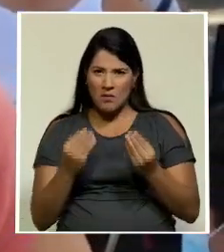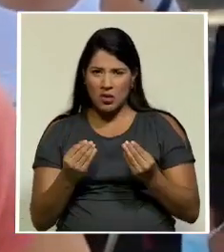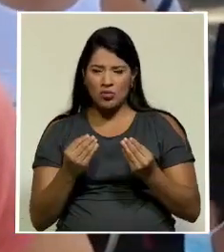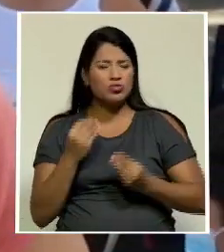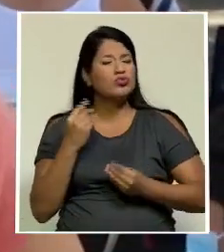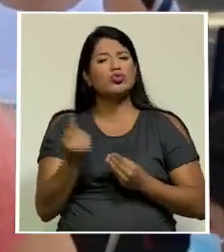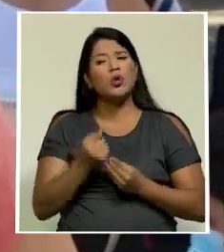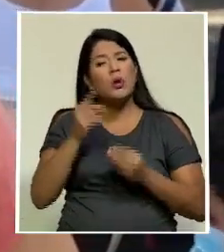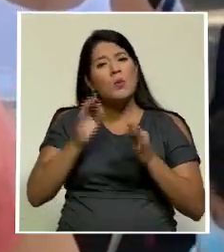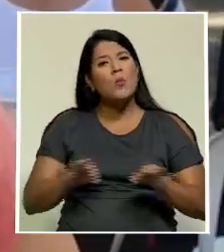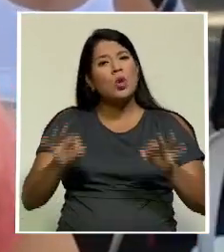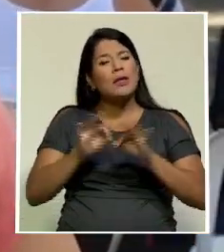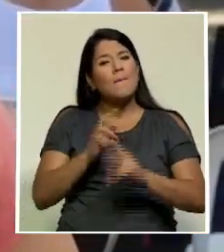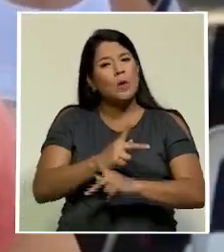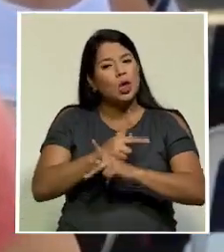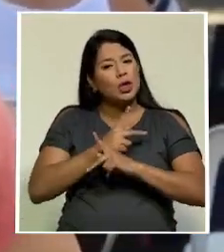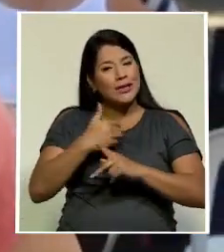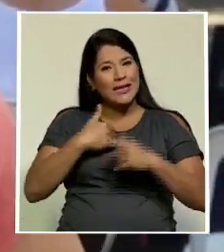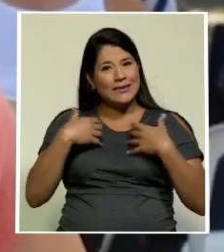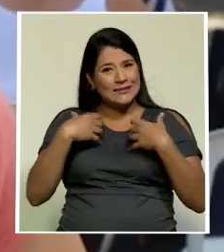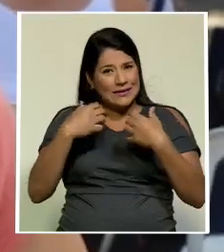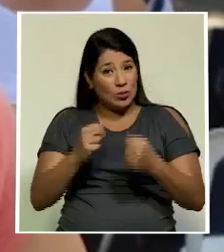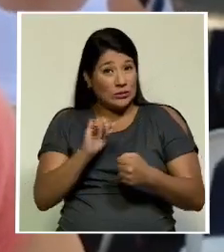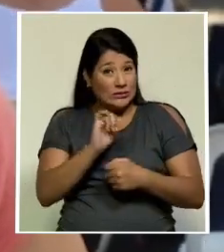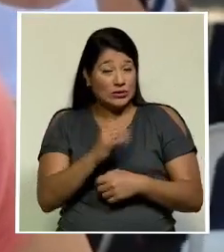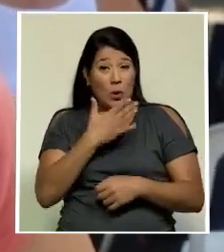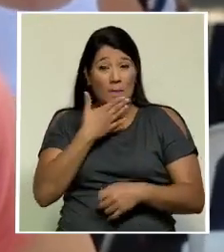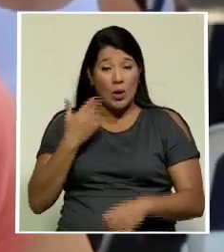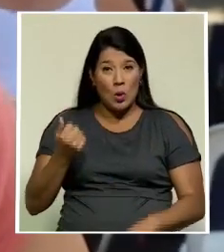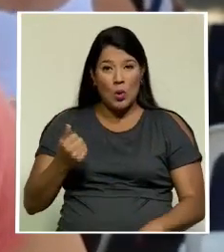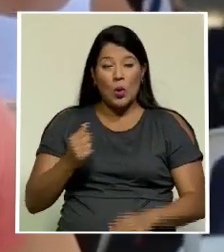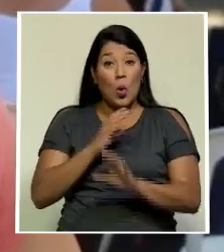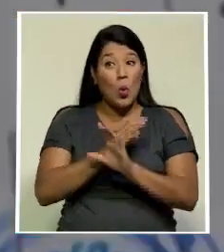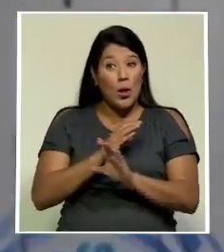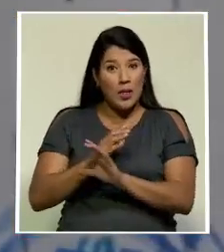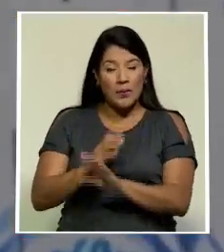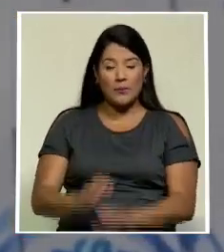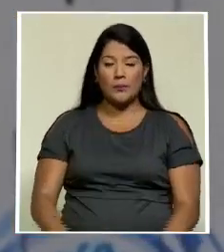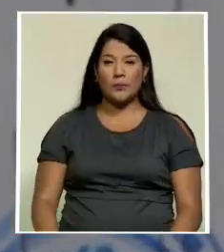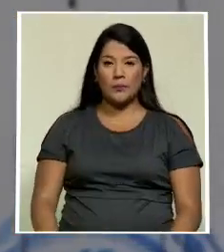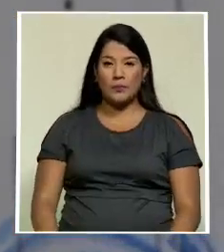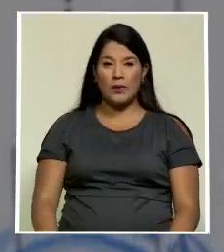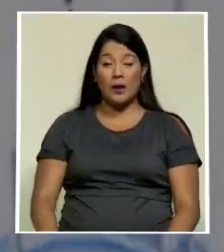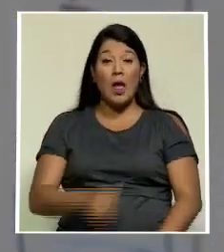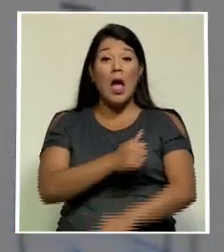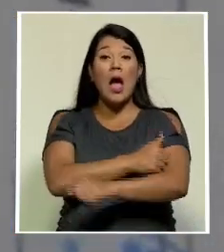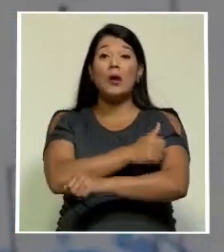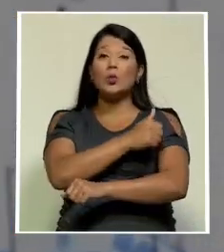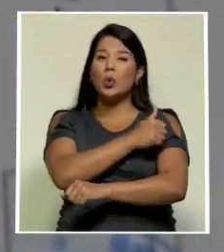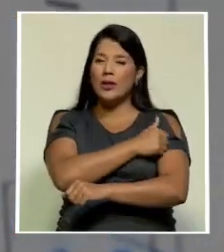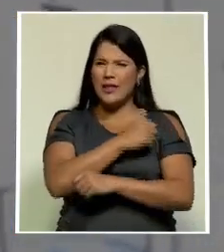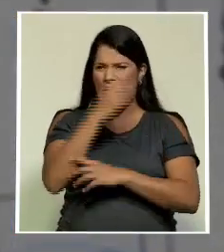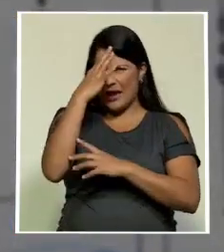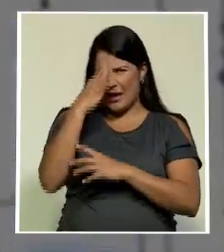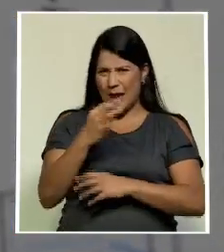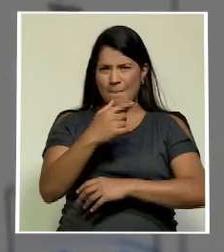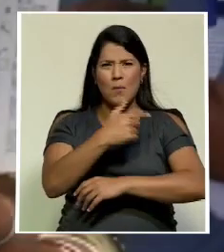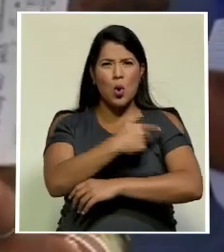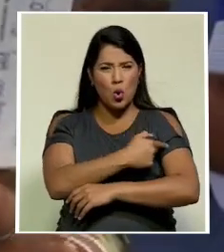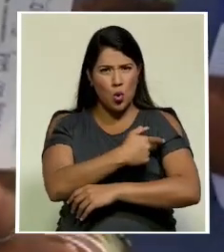estar saludable. Eso es lo mejor que podemos hacer y cuidar a nuestros niños. Las autoridades prevén vacunar de forma